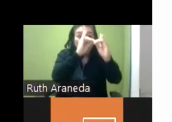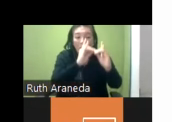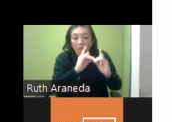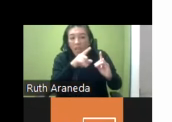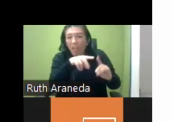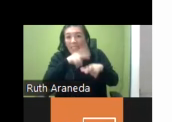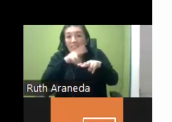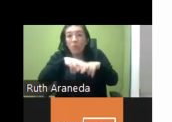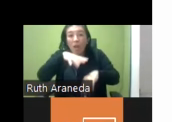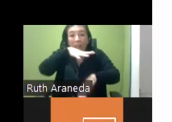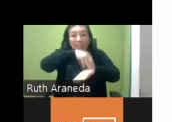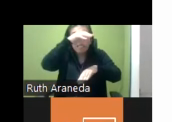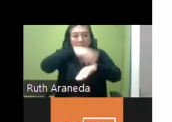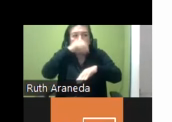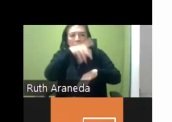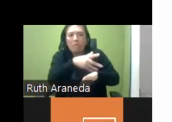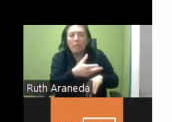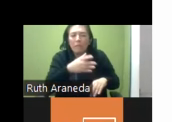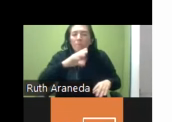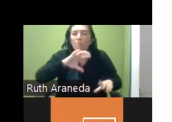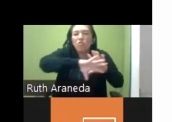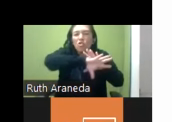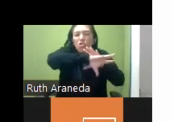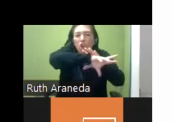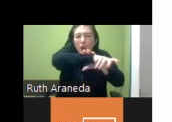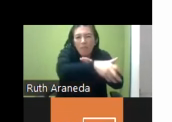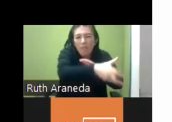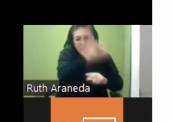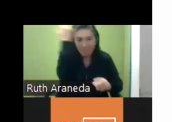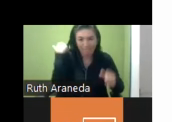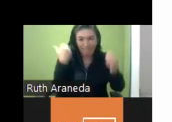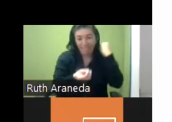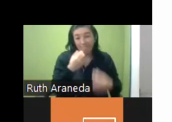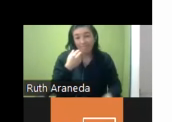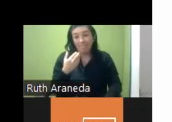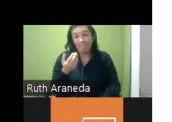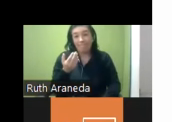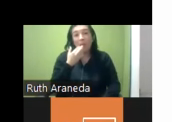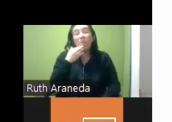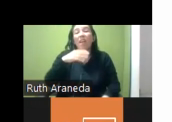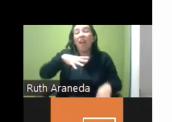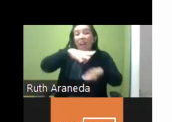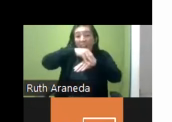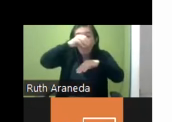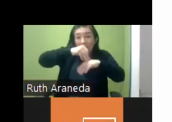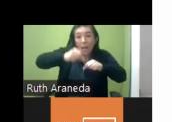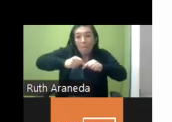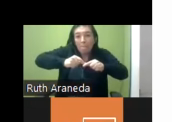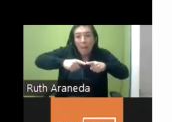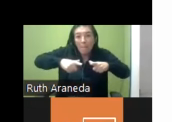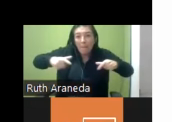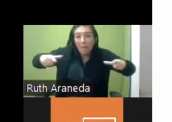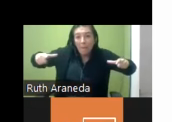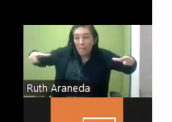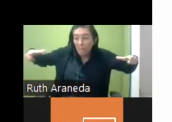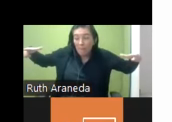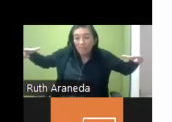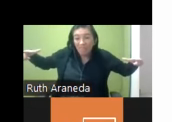de Arica, pero con el desarrollo urbano que tuvo esta ciudad a partir de los años 50,